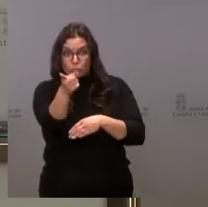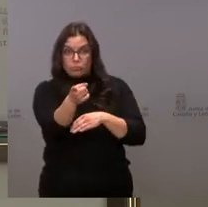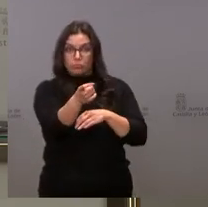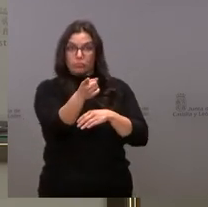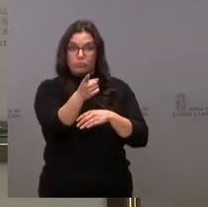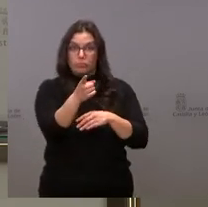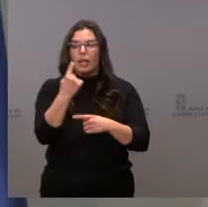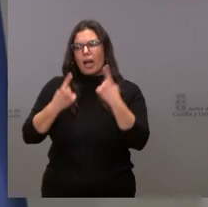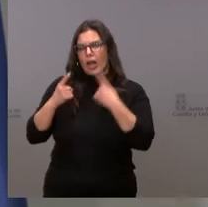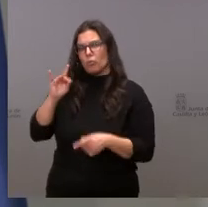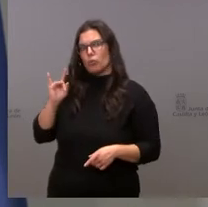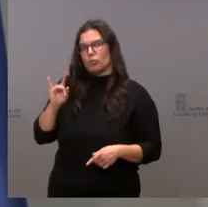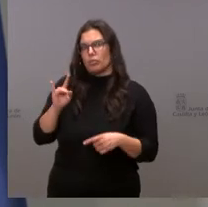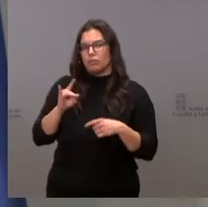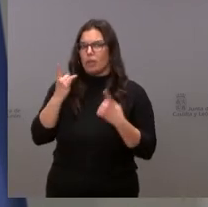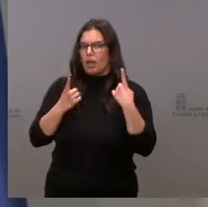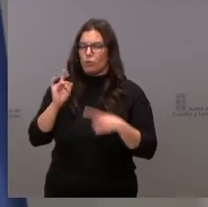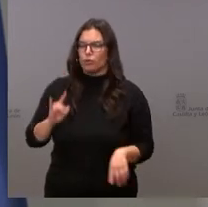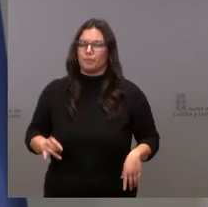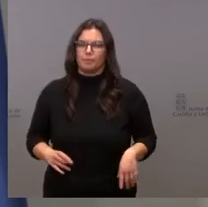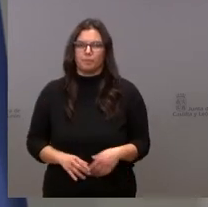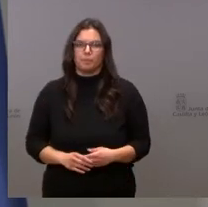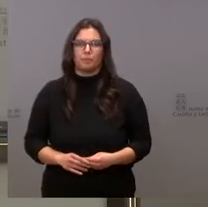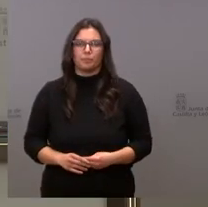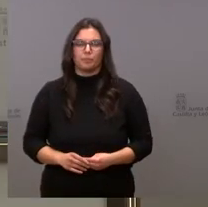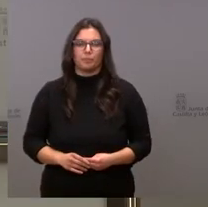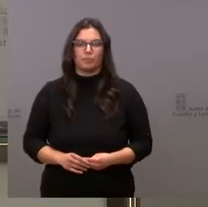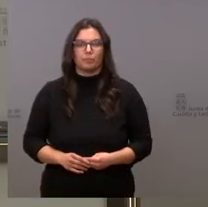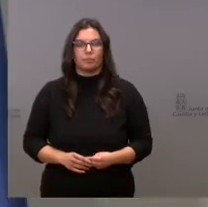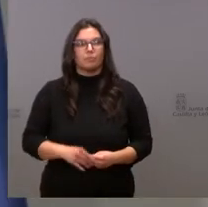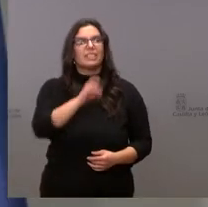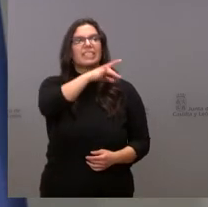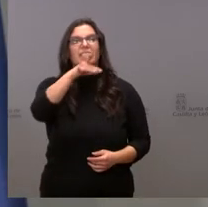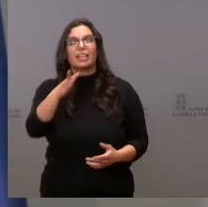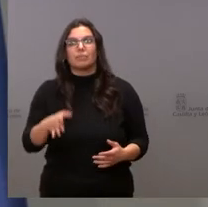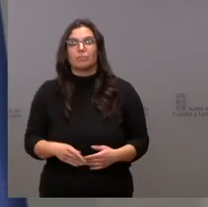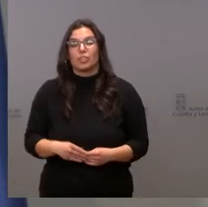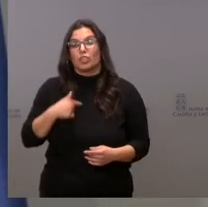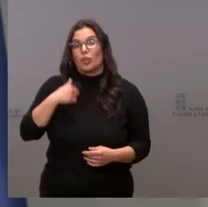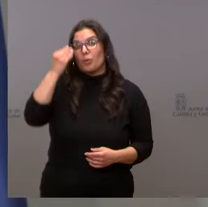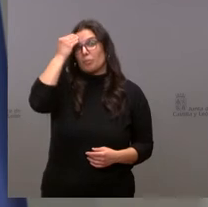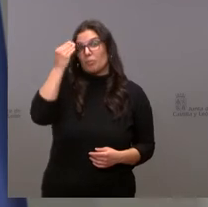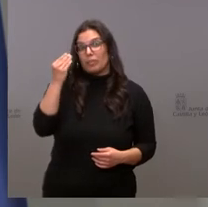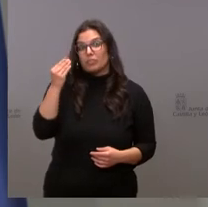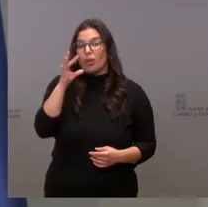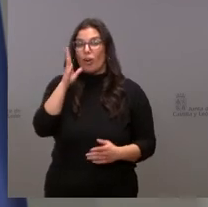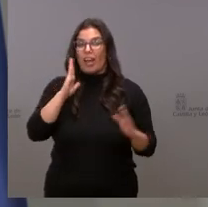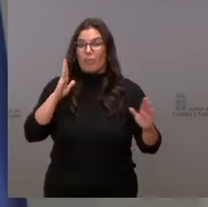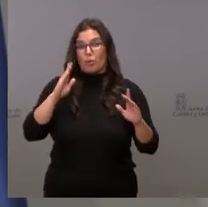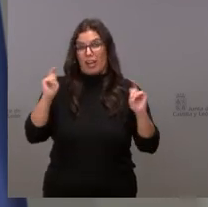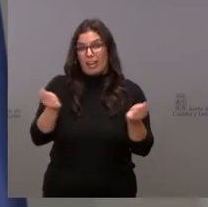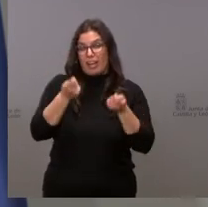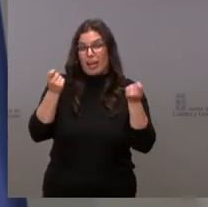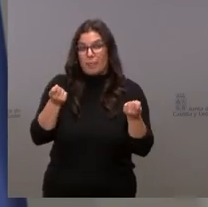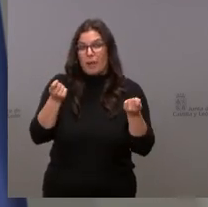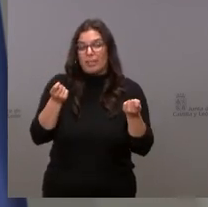si a algunos sí que sí que ha formulado la propuesta cuál es pues yo creo que da el momento de la campaña si quieren